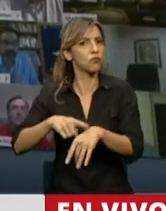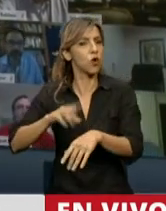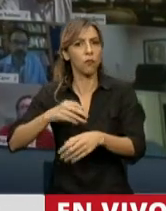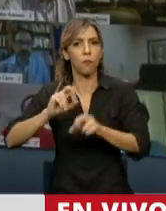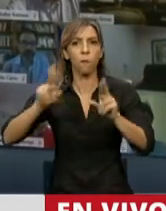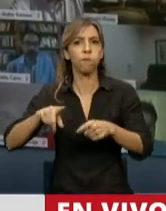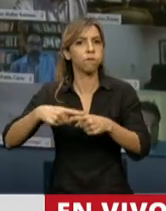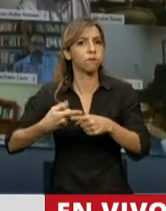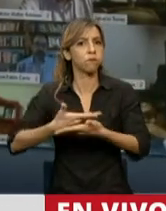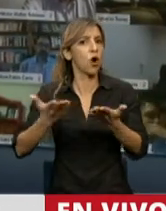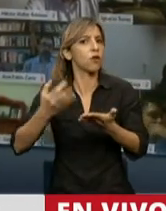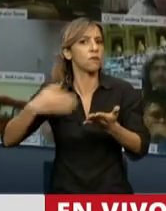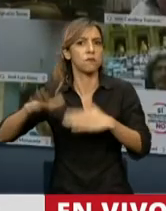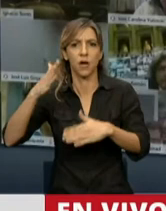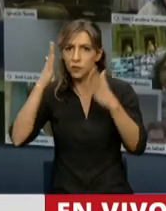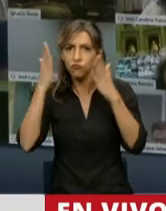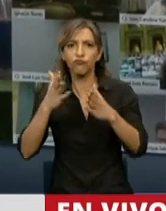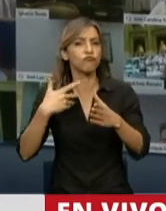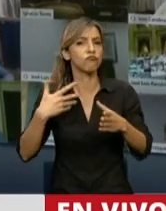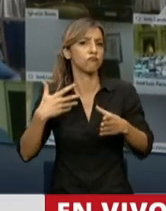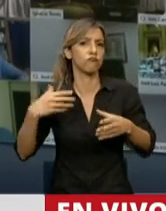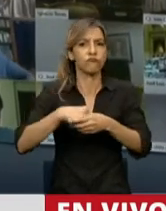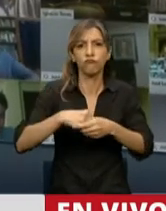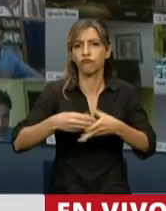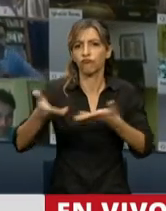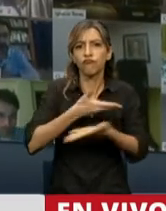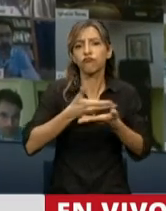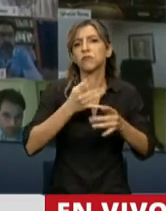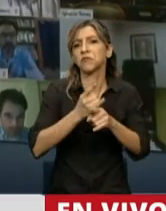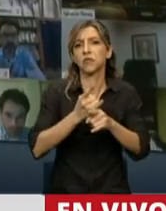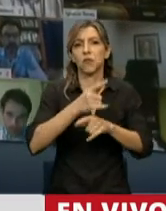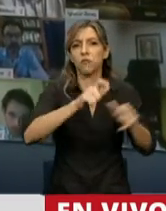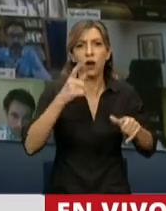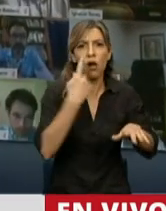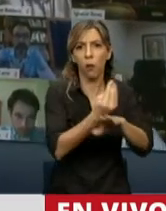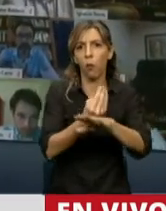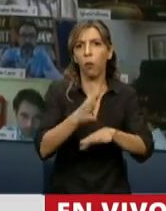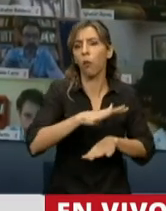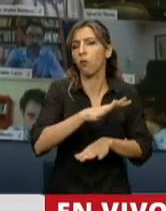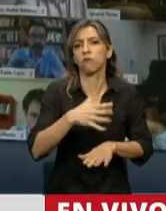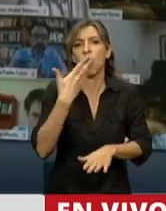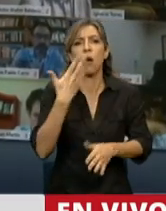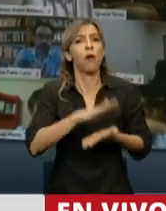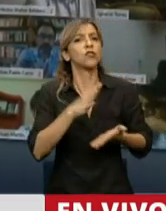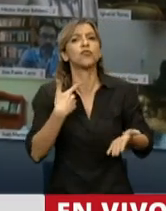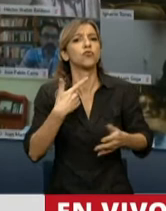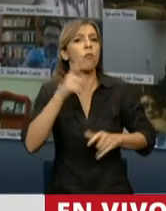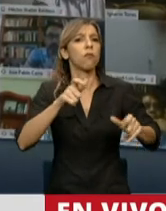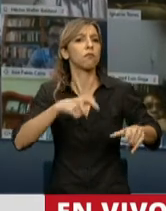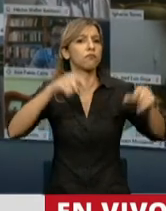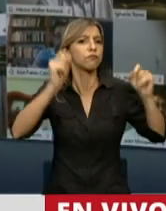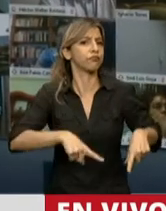con respecto a nuestras islas. Siempre en sus discursos, al dirigirse a los pobladores de nuestro territorio, se refería a los pobladores nacionales